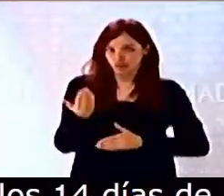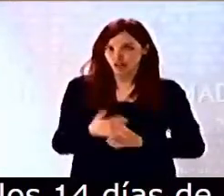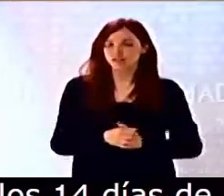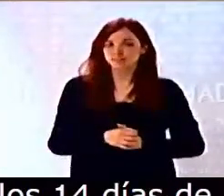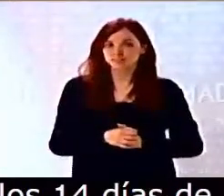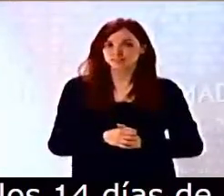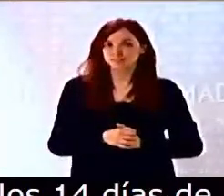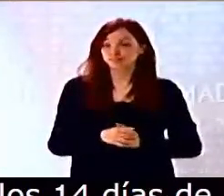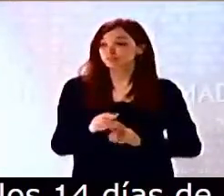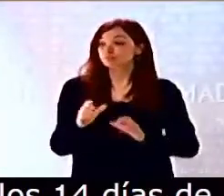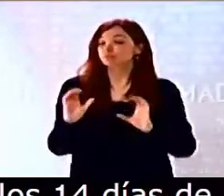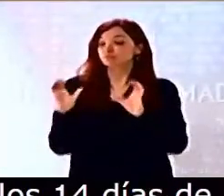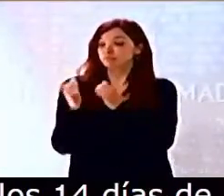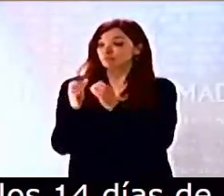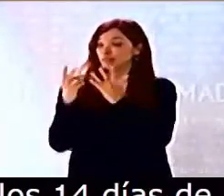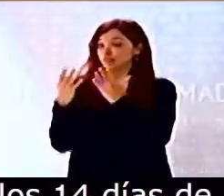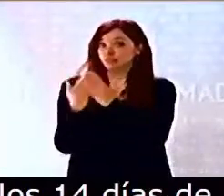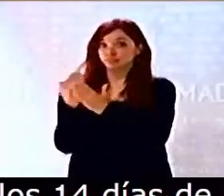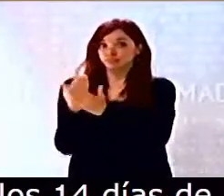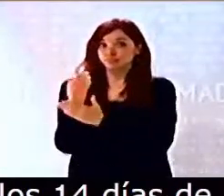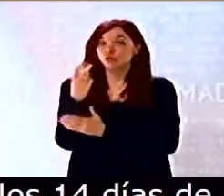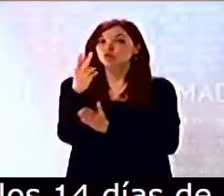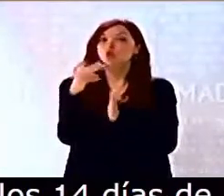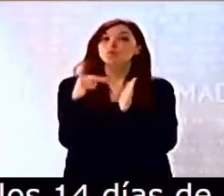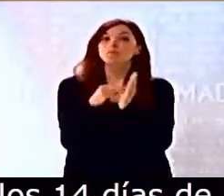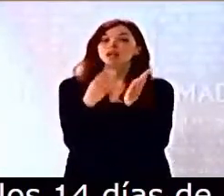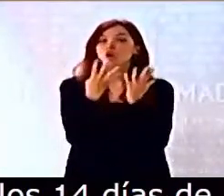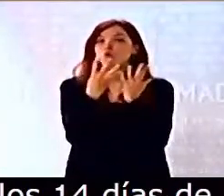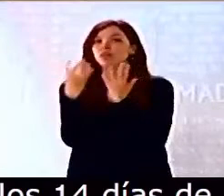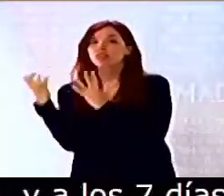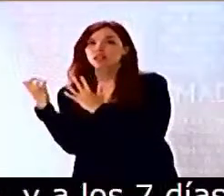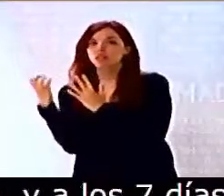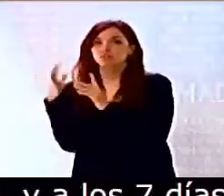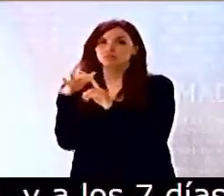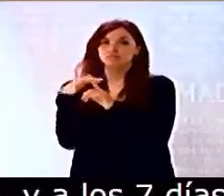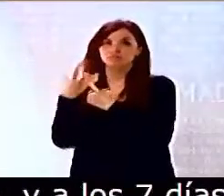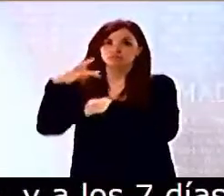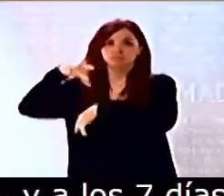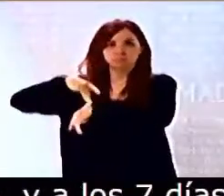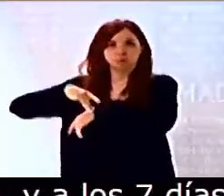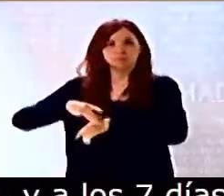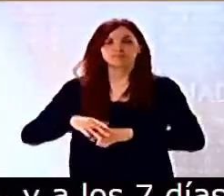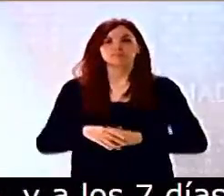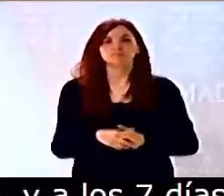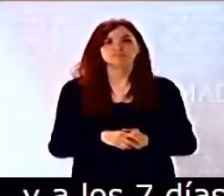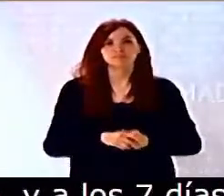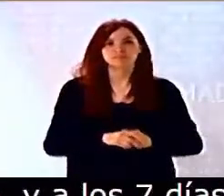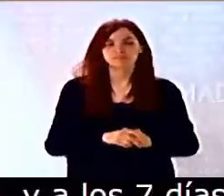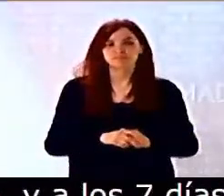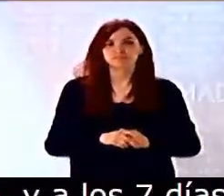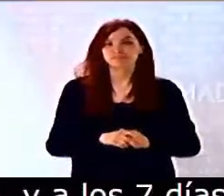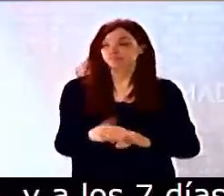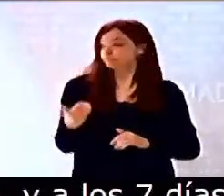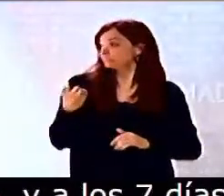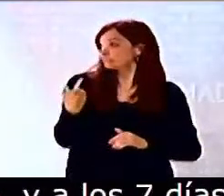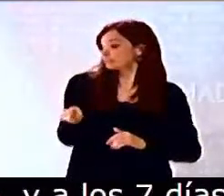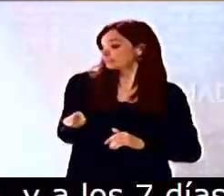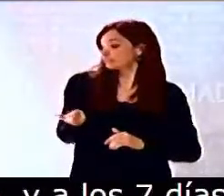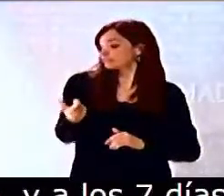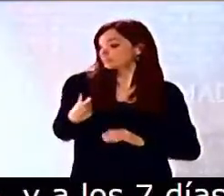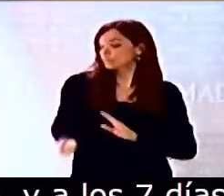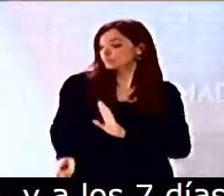los 7 días de 2.900 casos por cada 100.000 habitantes. En los últimos días se ha